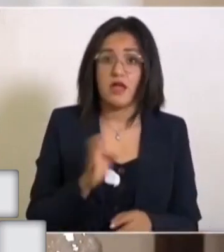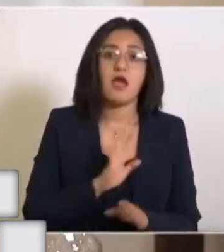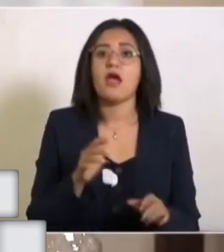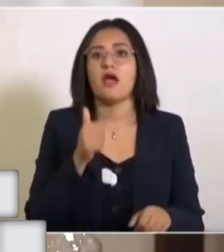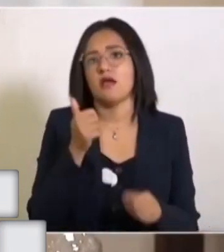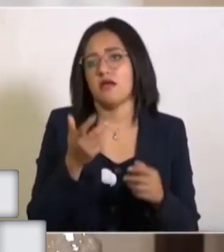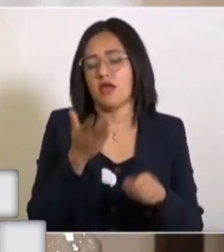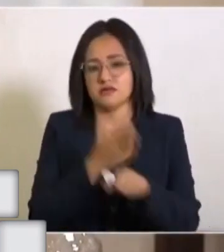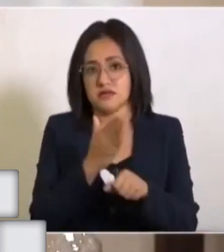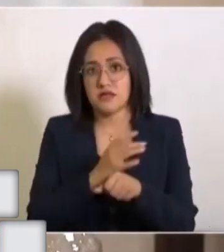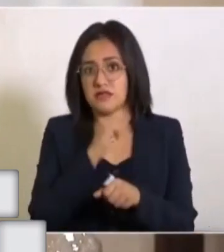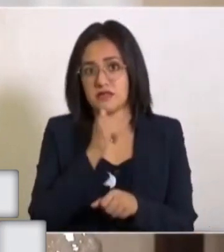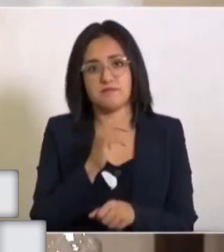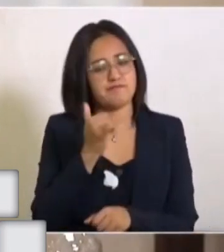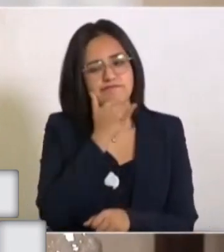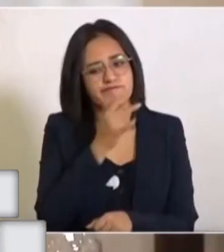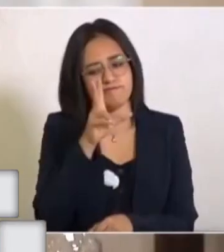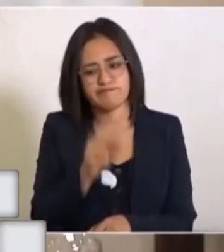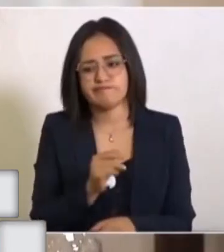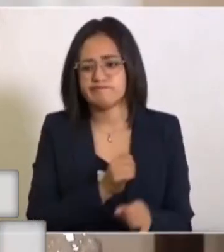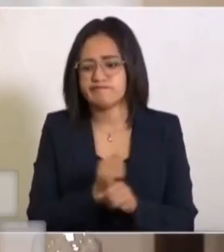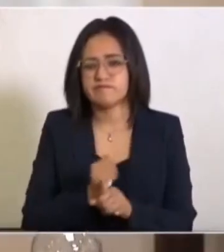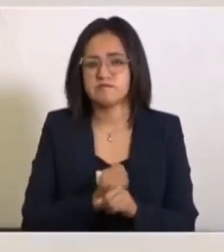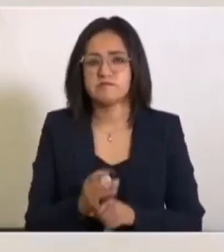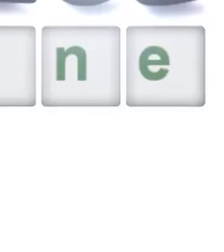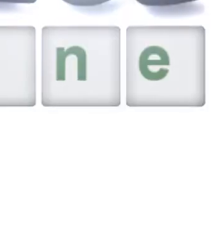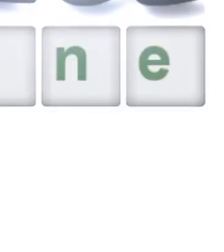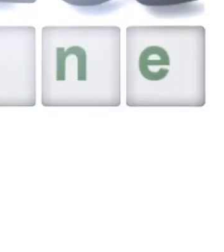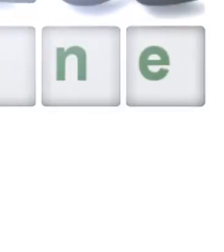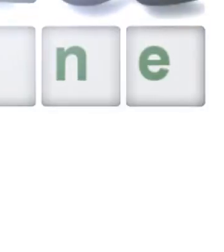sanción no no no tendrá que investigarse